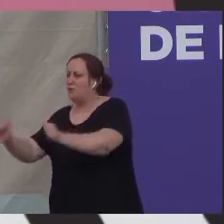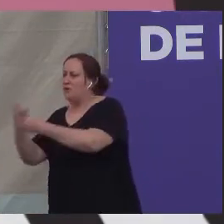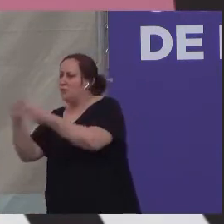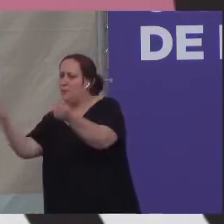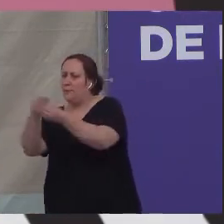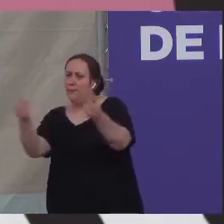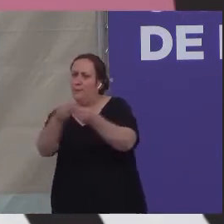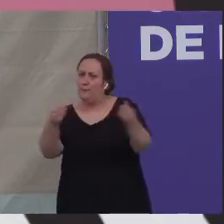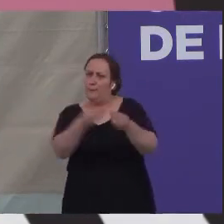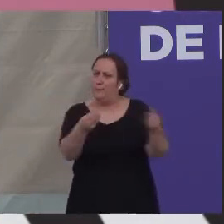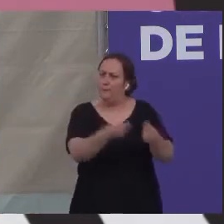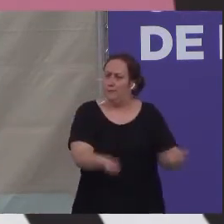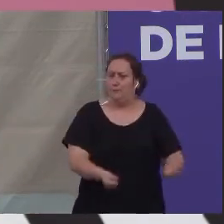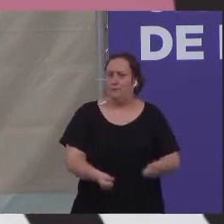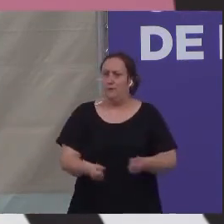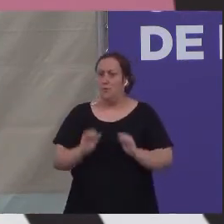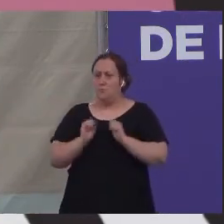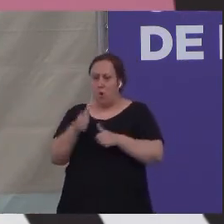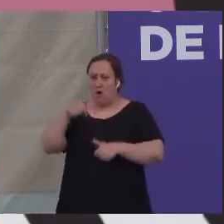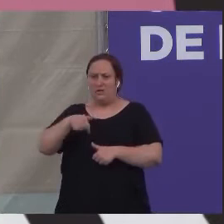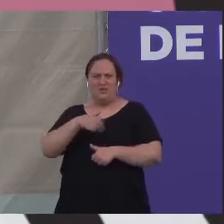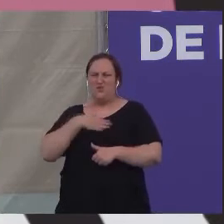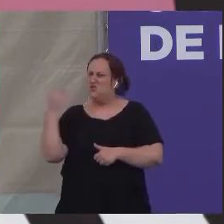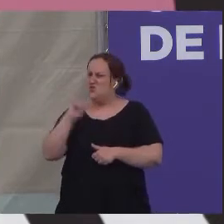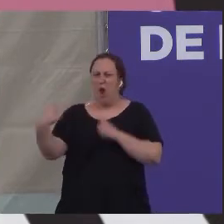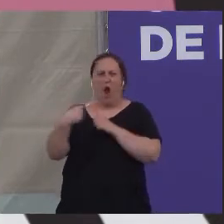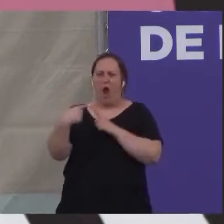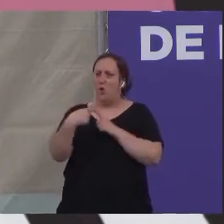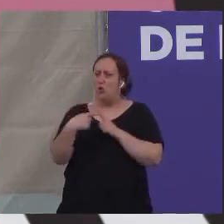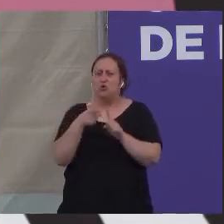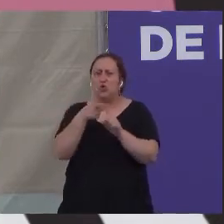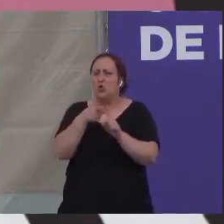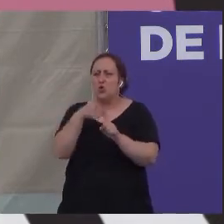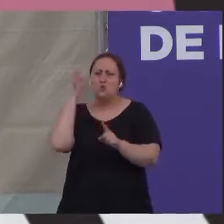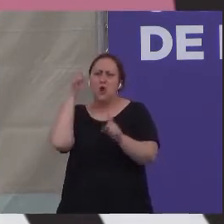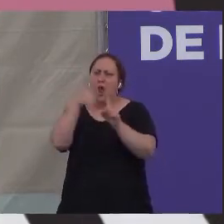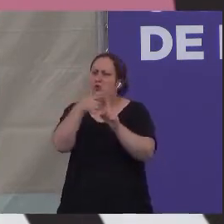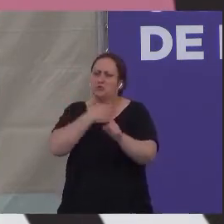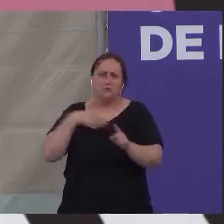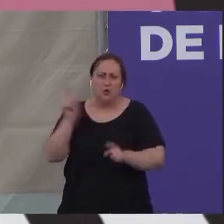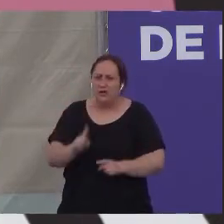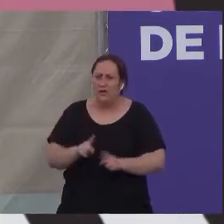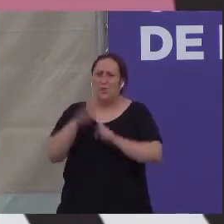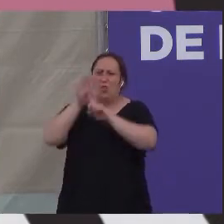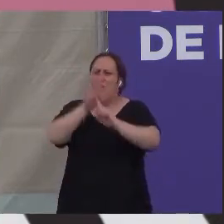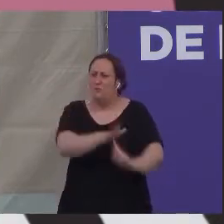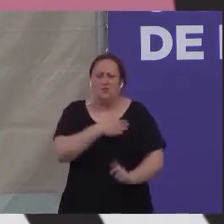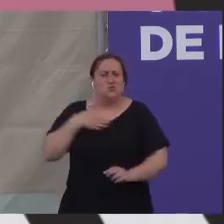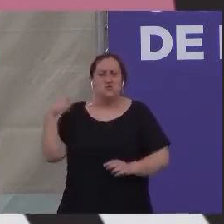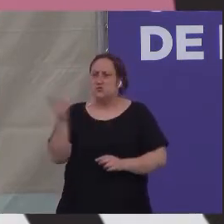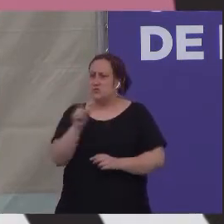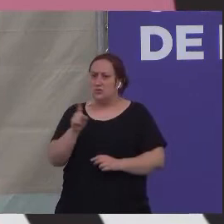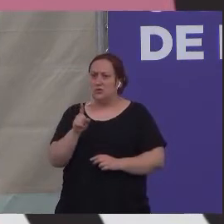nuestra organización. No queremos acosos, no queremos discriminación de las mujeres en nuestra organización y tenemos que